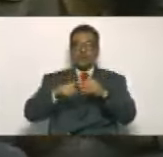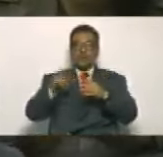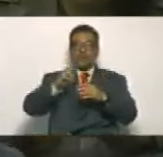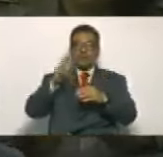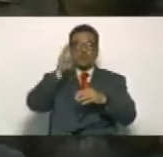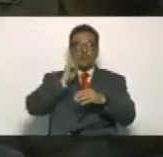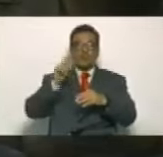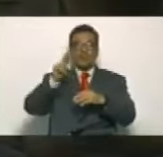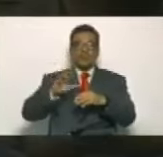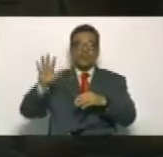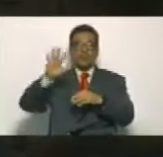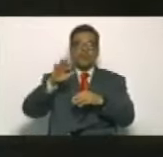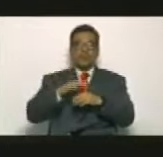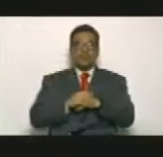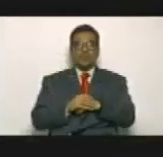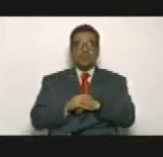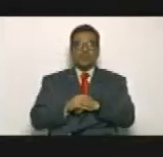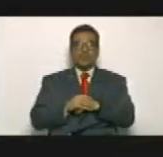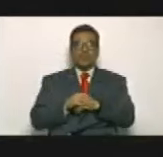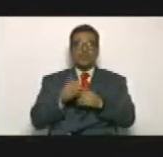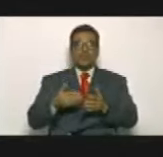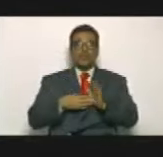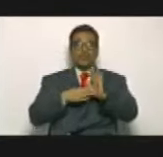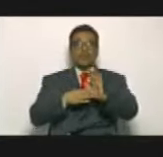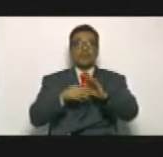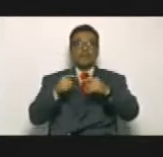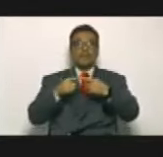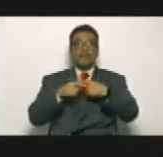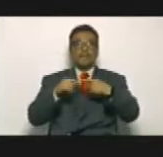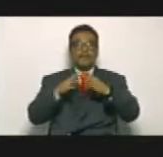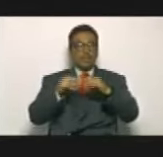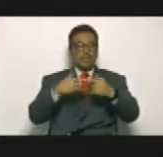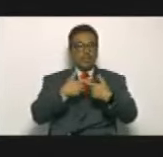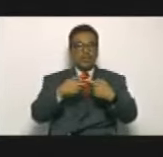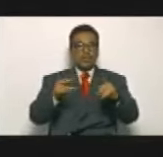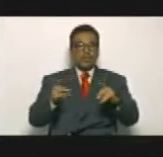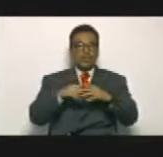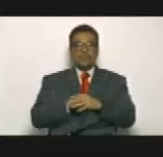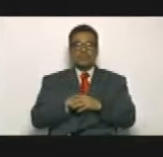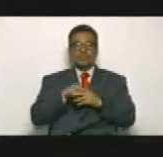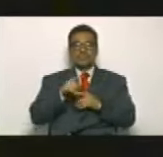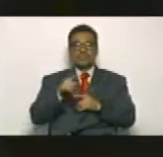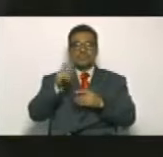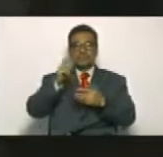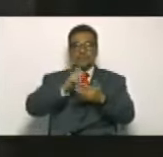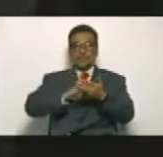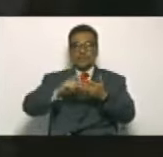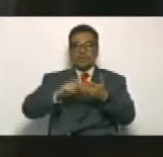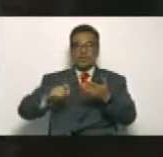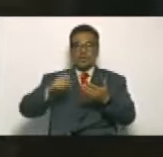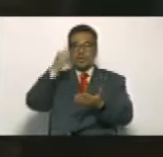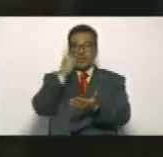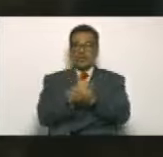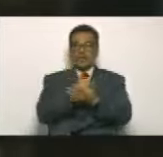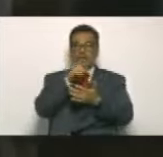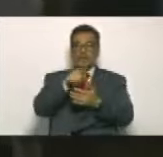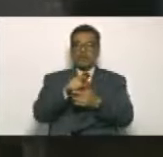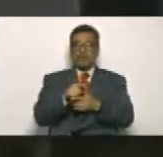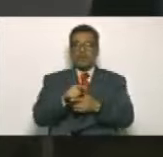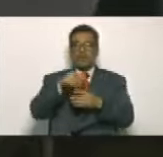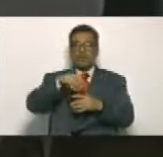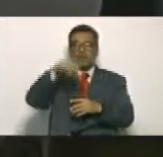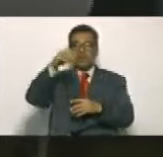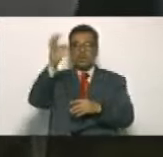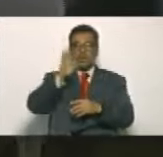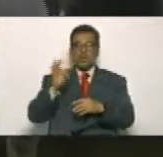República Bolivariana de Venezuela y dar máxima difusión del mismo, dado, firmado y sellado en el